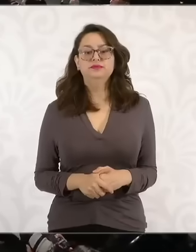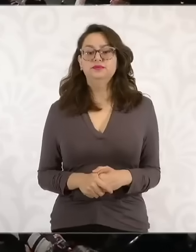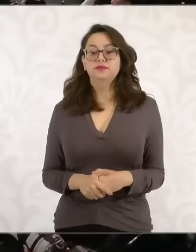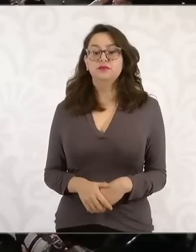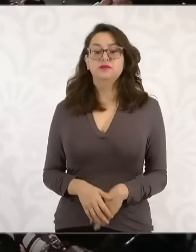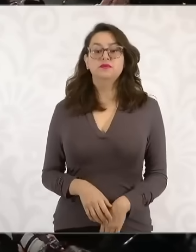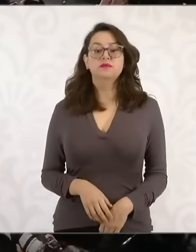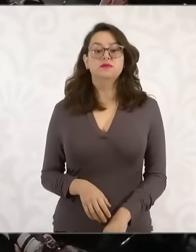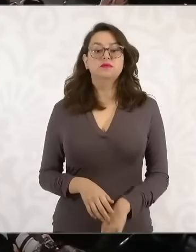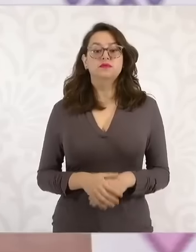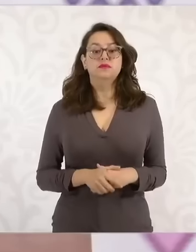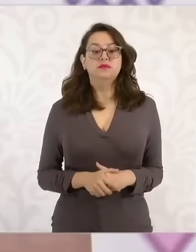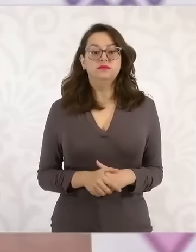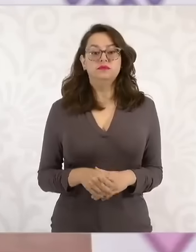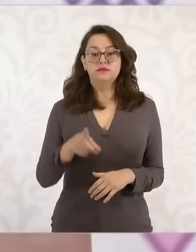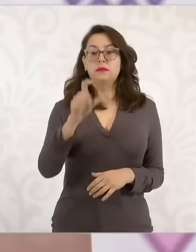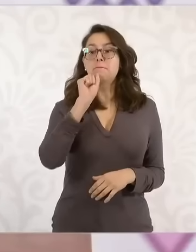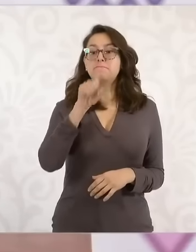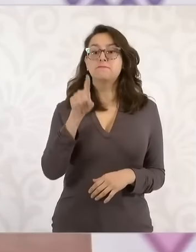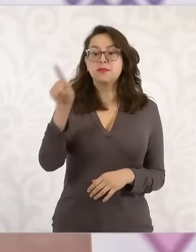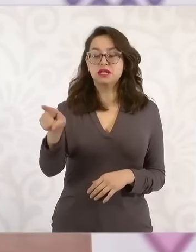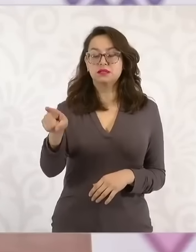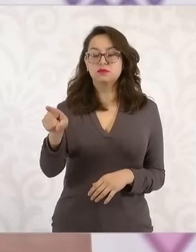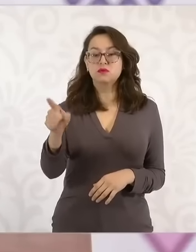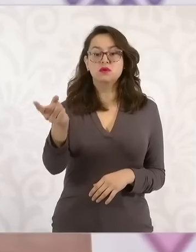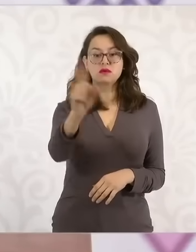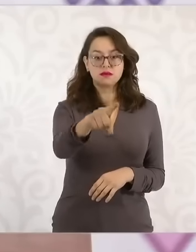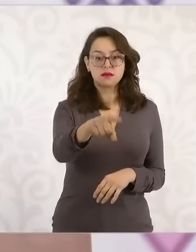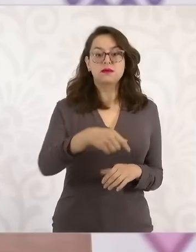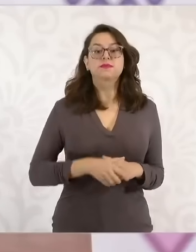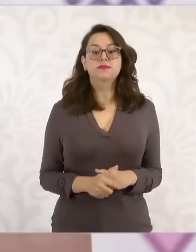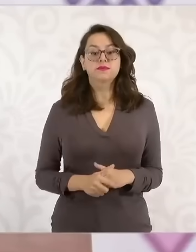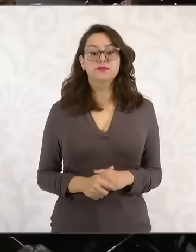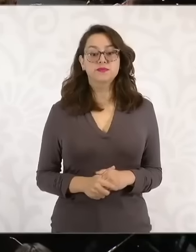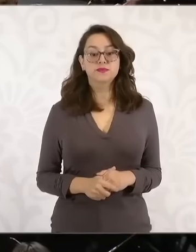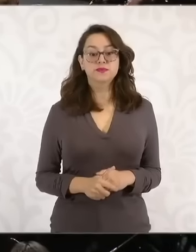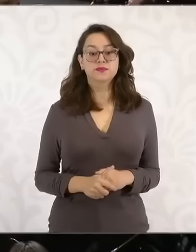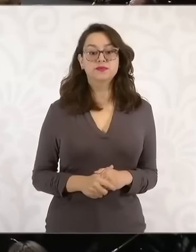Vamos, a ver, aquí mismo vamos acá y luego para acá.